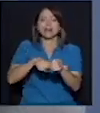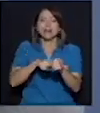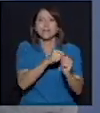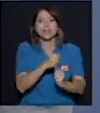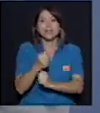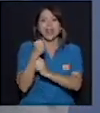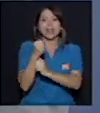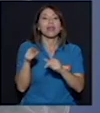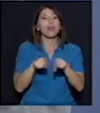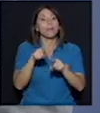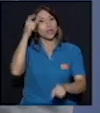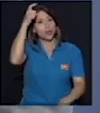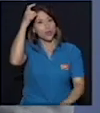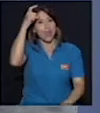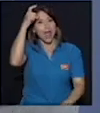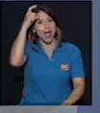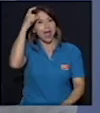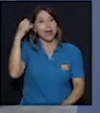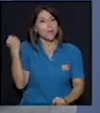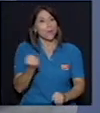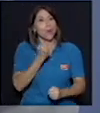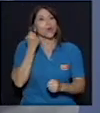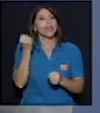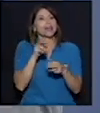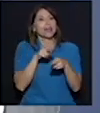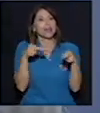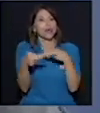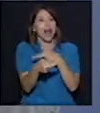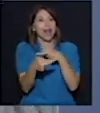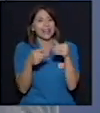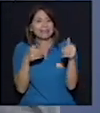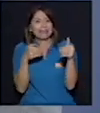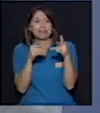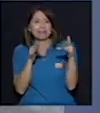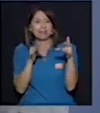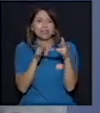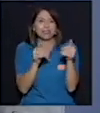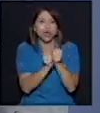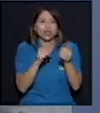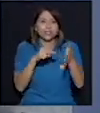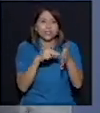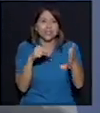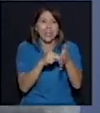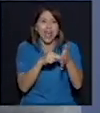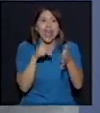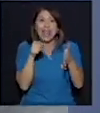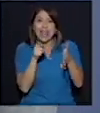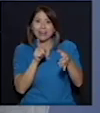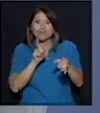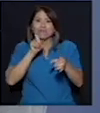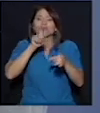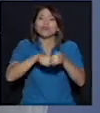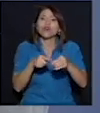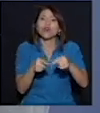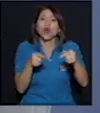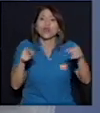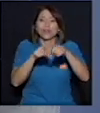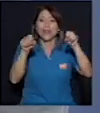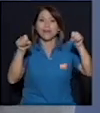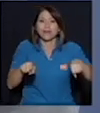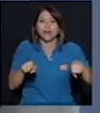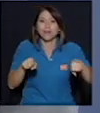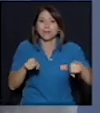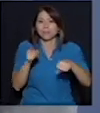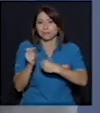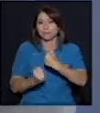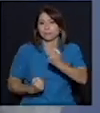Turquía, la gran potencia regional, pegando con Siria, se mete totalmente en contra del régimen y apoya